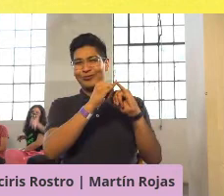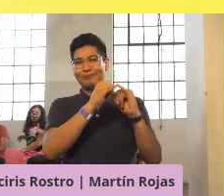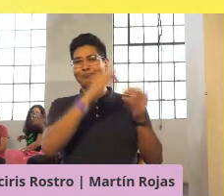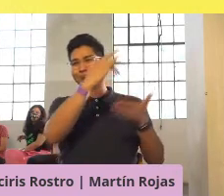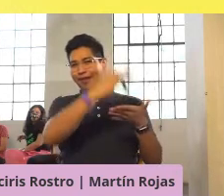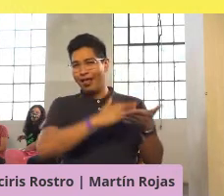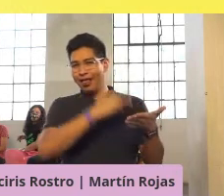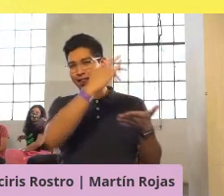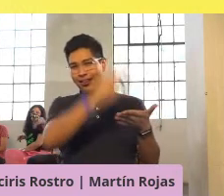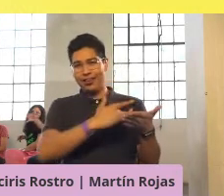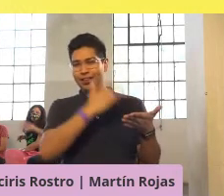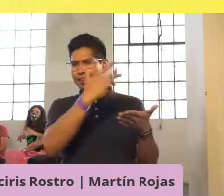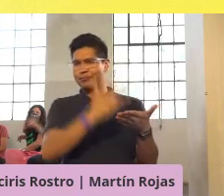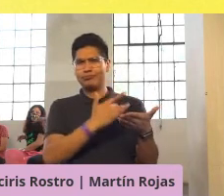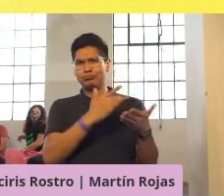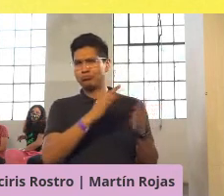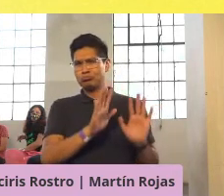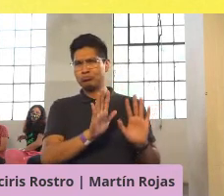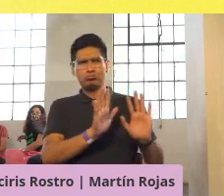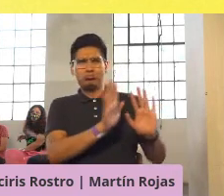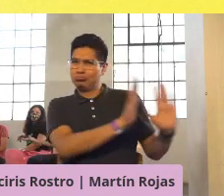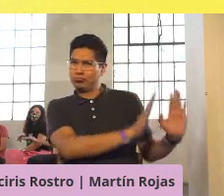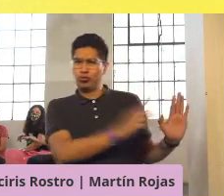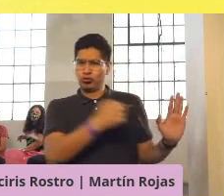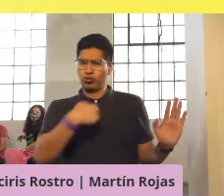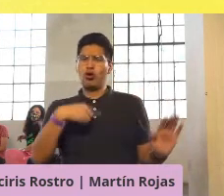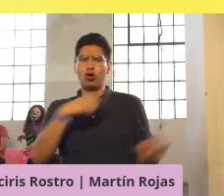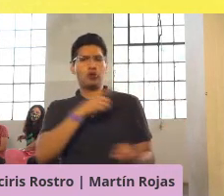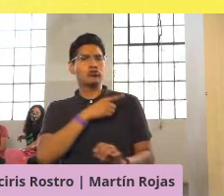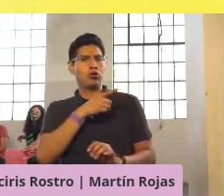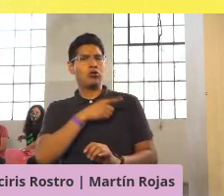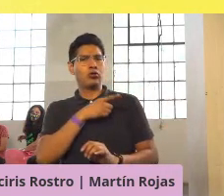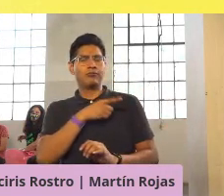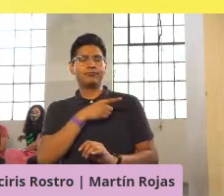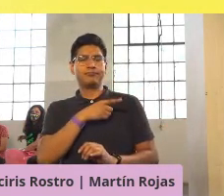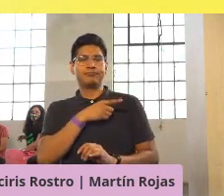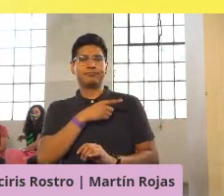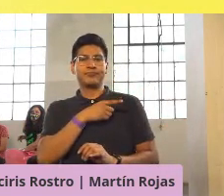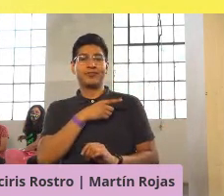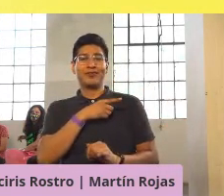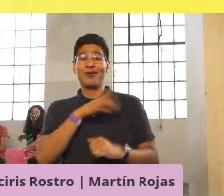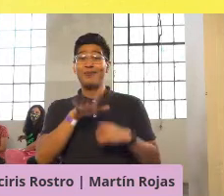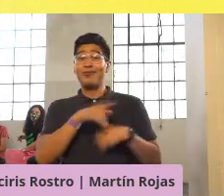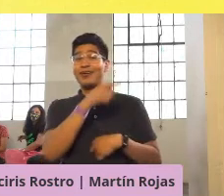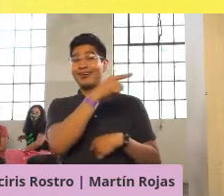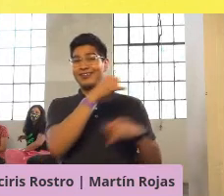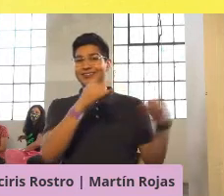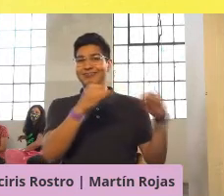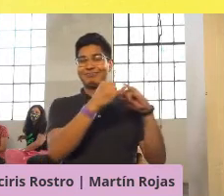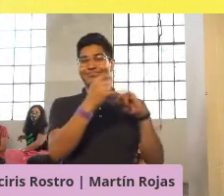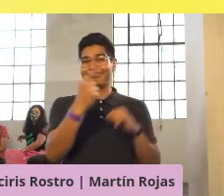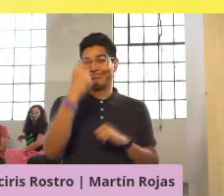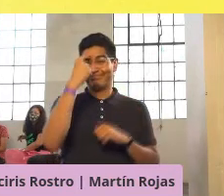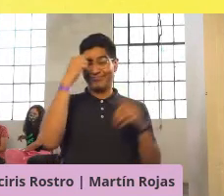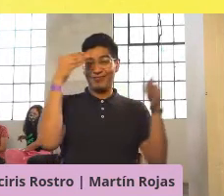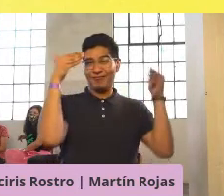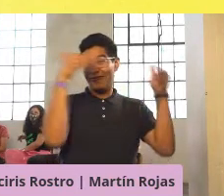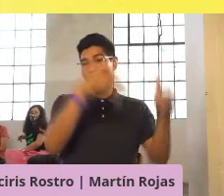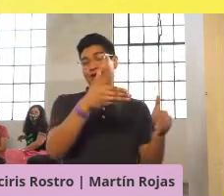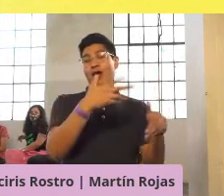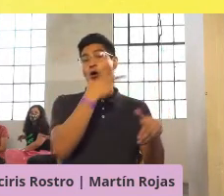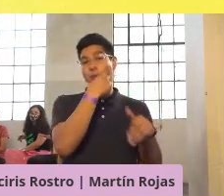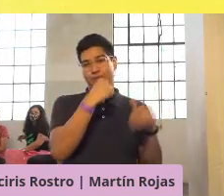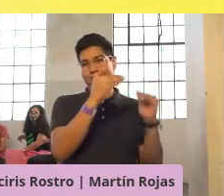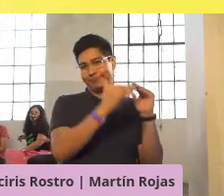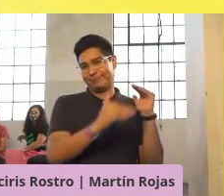esas dependencias de instituciones que se formaron desde la estructura patriarcal. Sí, ya está. Yo lo estoy resolviendo. O sea,